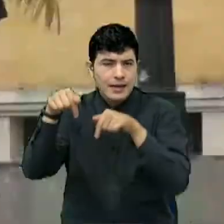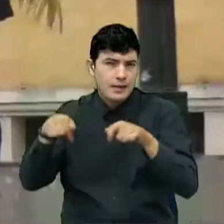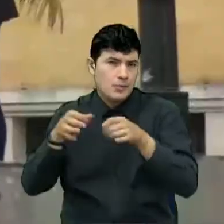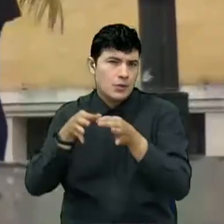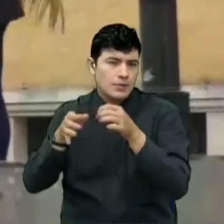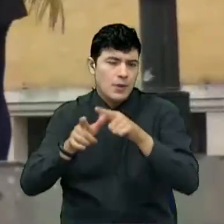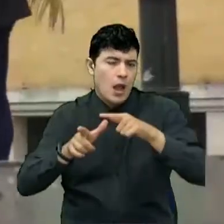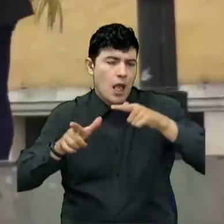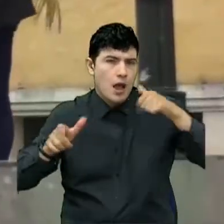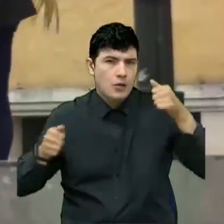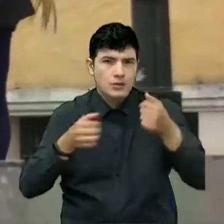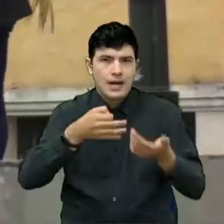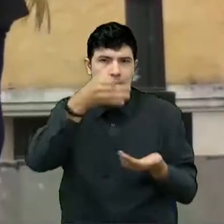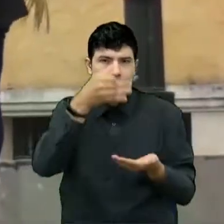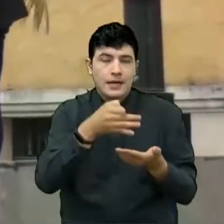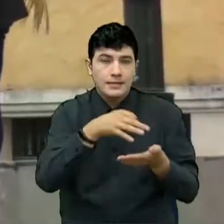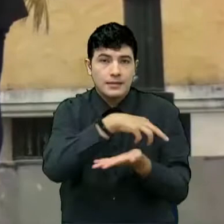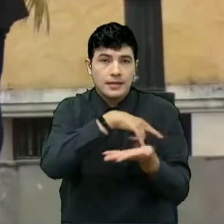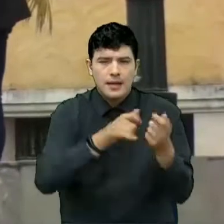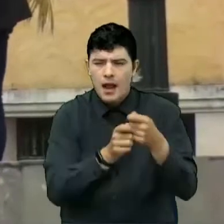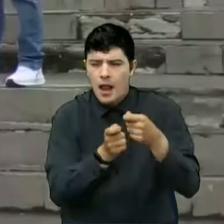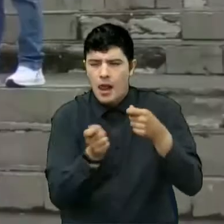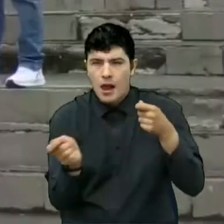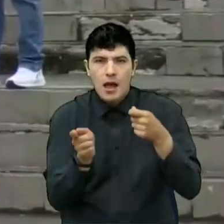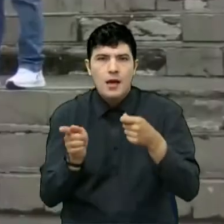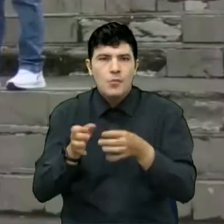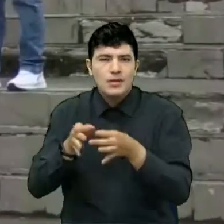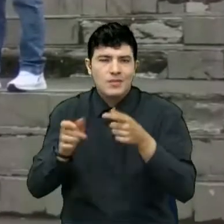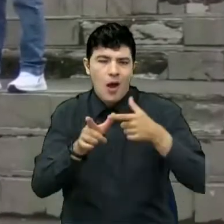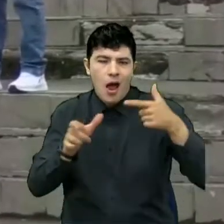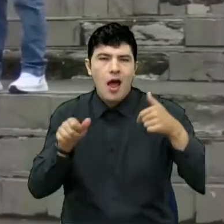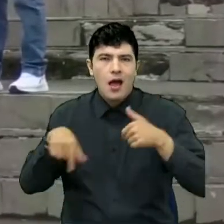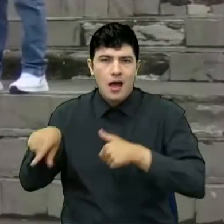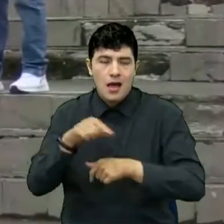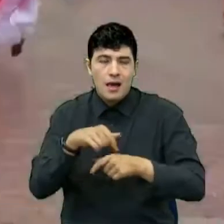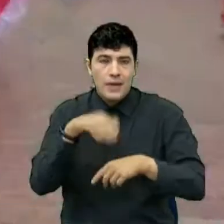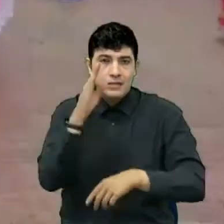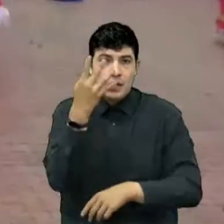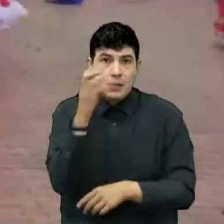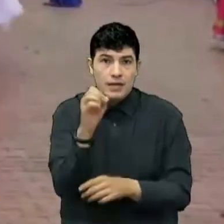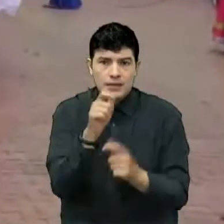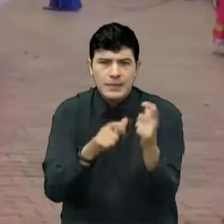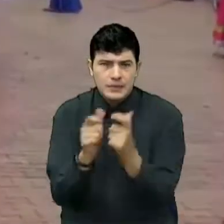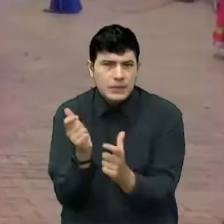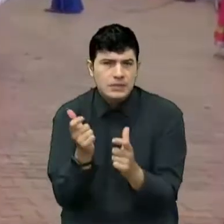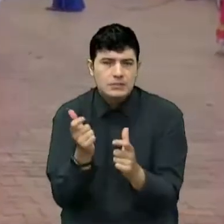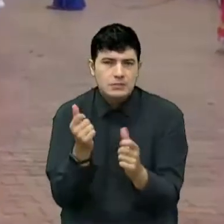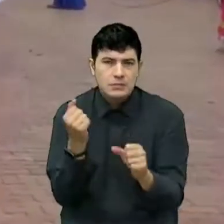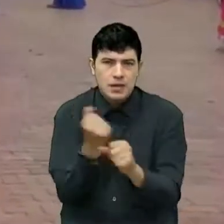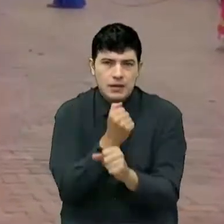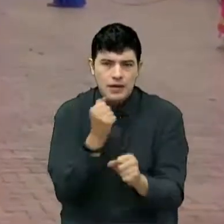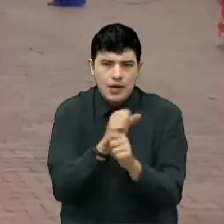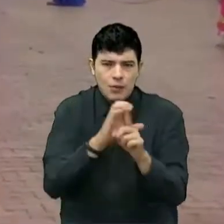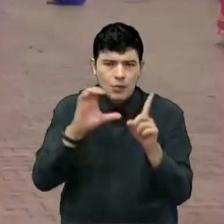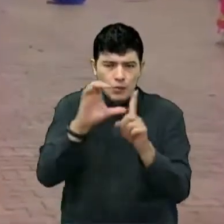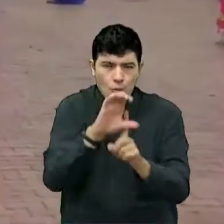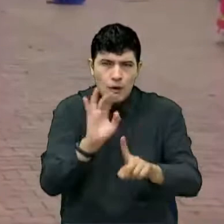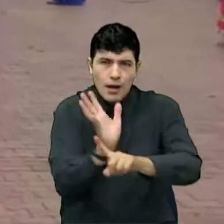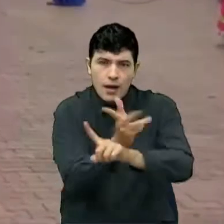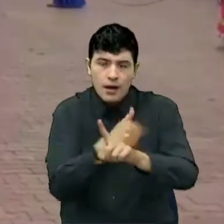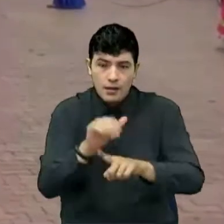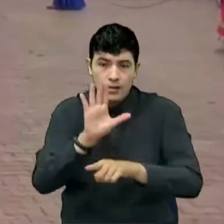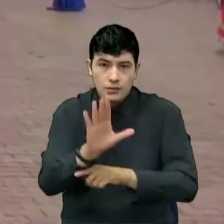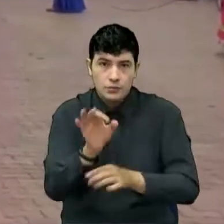santander en málaga hay más de 120 artistas creadores y artesanos que trabajan por la cultura del municipio pero que en este momento se sienten